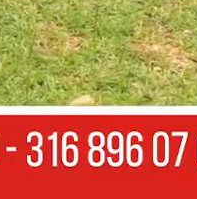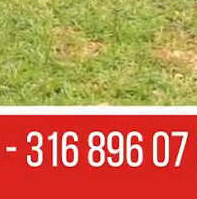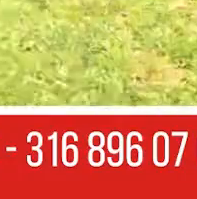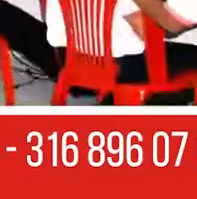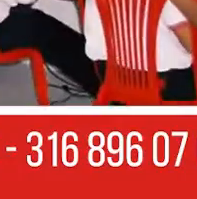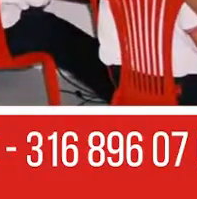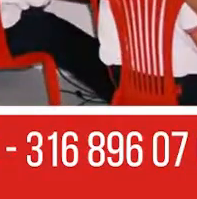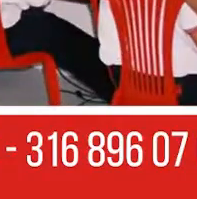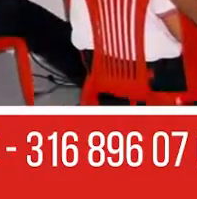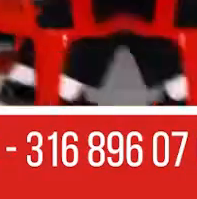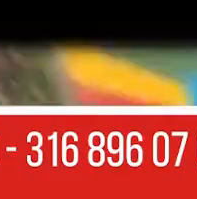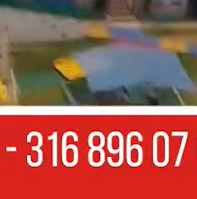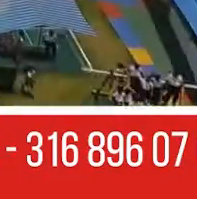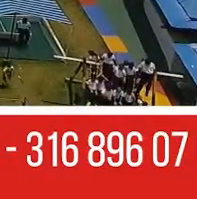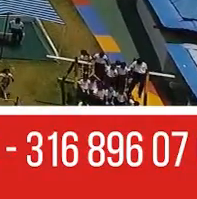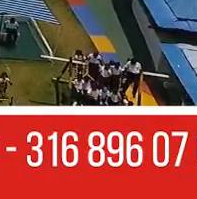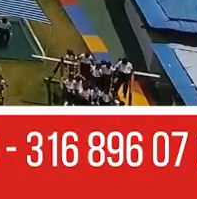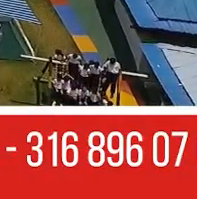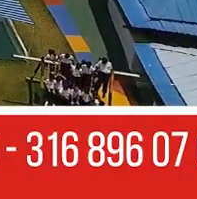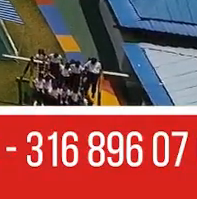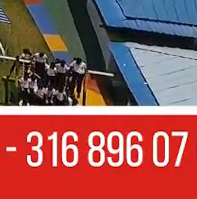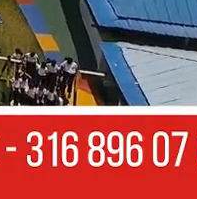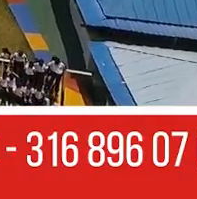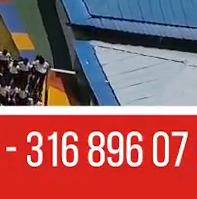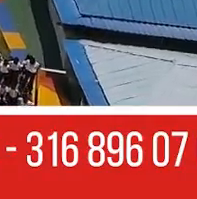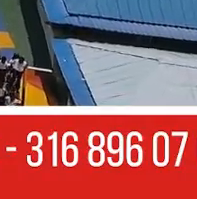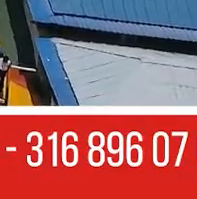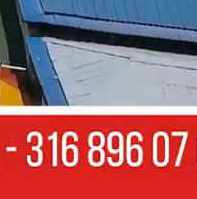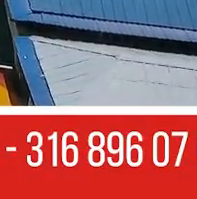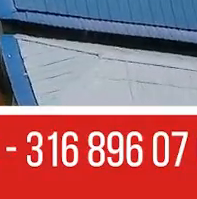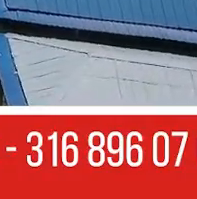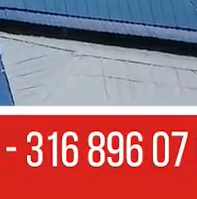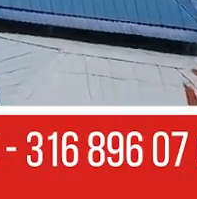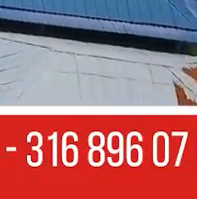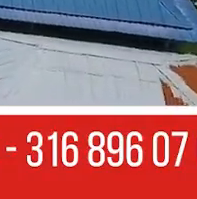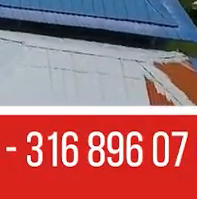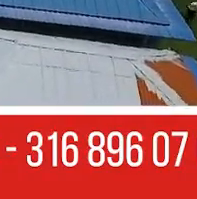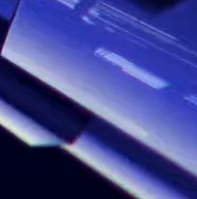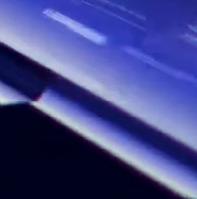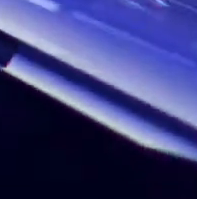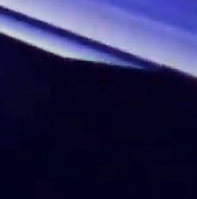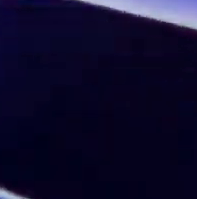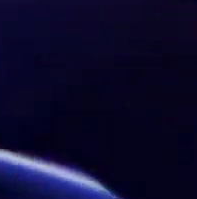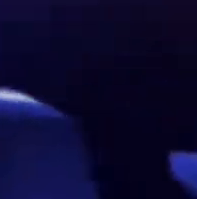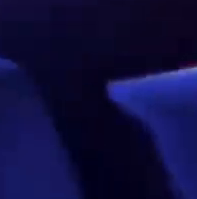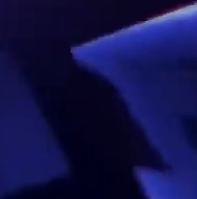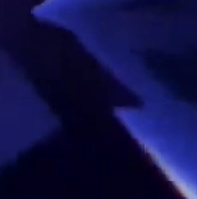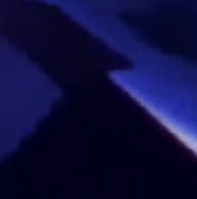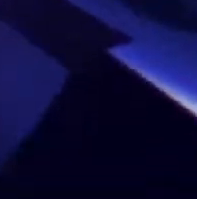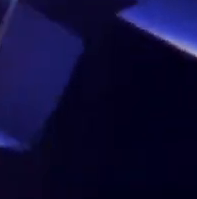física, música, informática, matrículas abiertas. Estamos certificados por Buró Veritas.